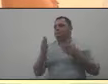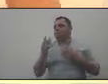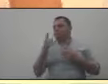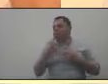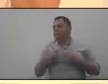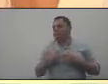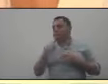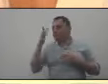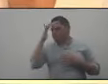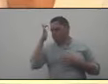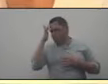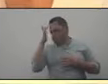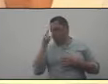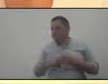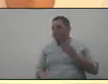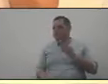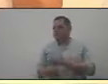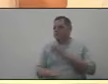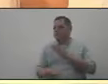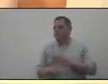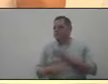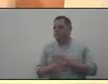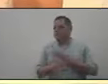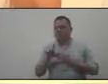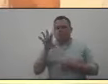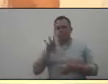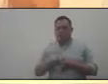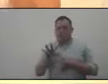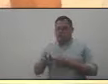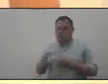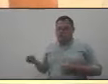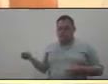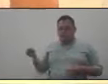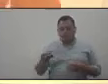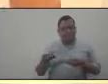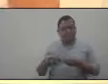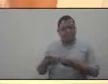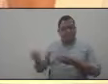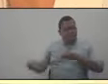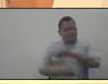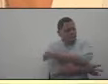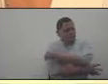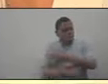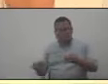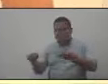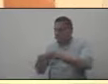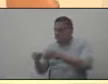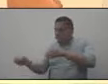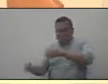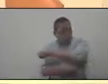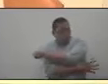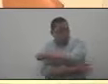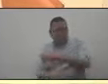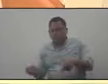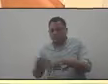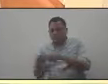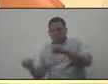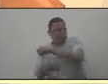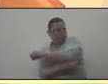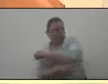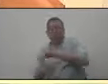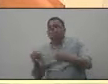también, pero ¿por qué le siguen metiendo plata a Capresoca si por un lado le meten y por el otro salen? Ese sifón por donde antes salía la plata era ese índice